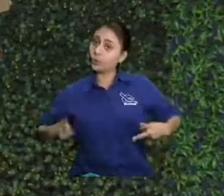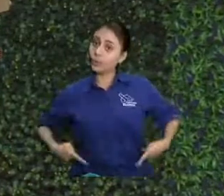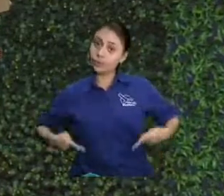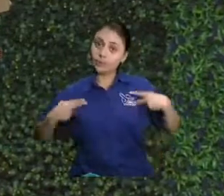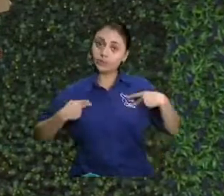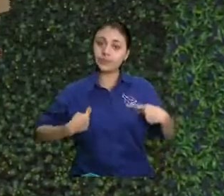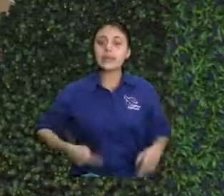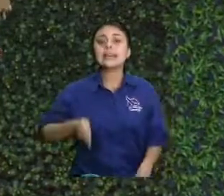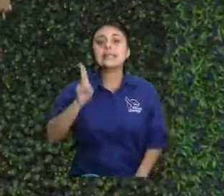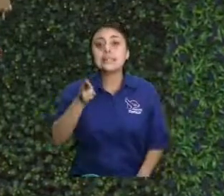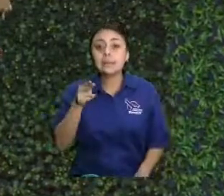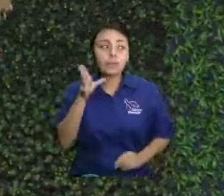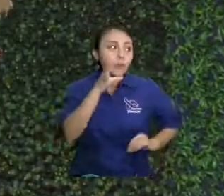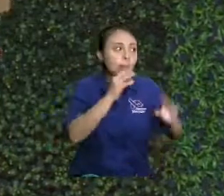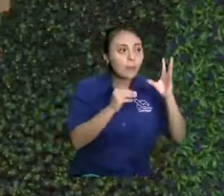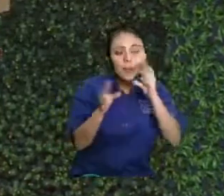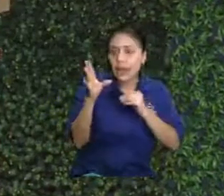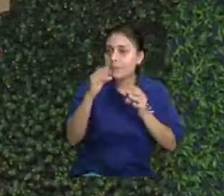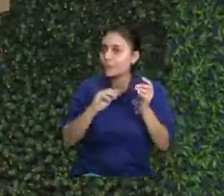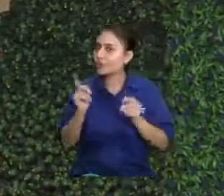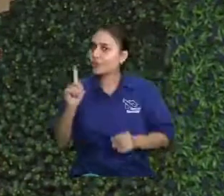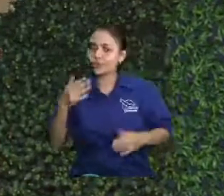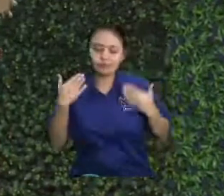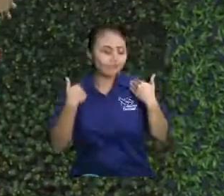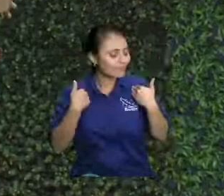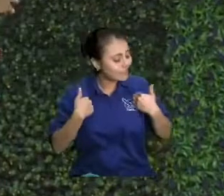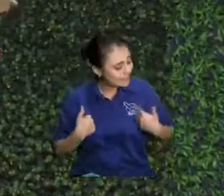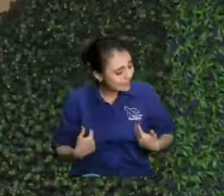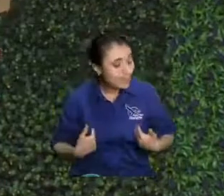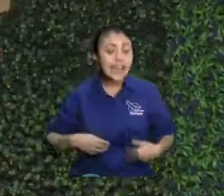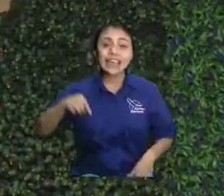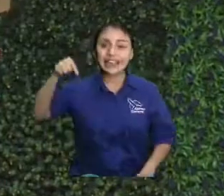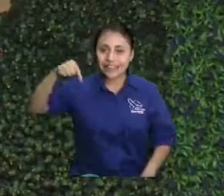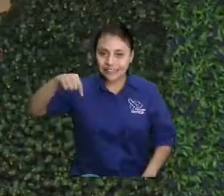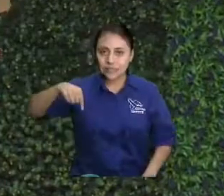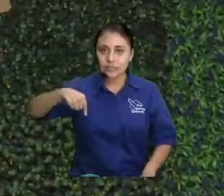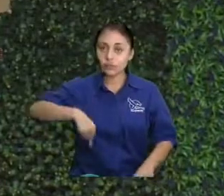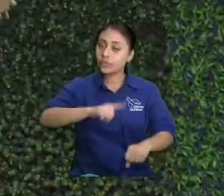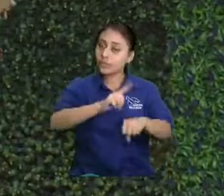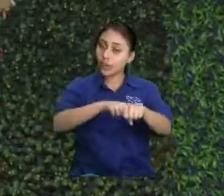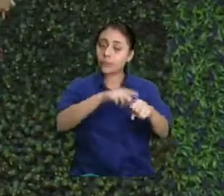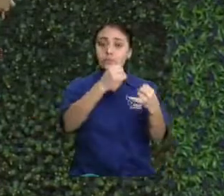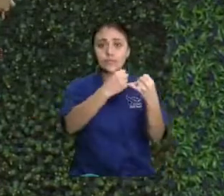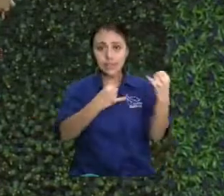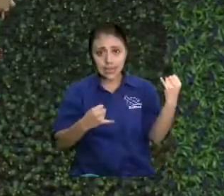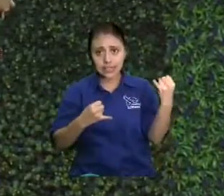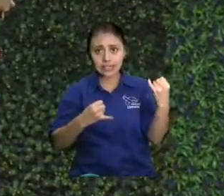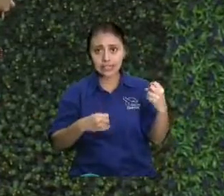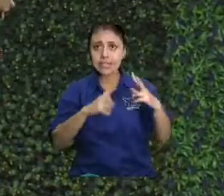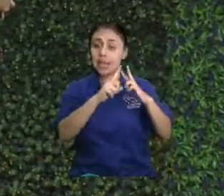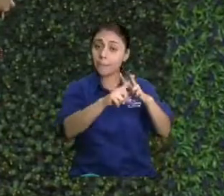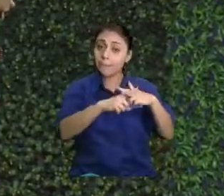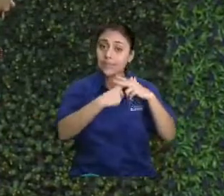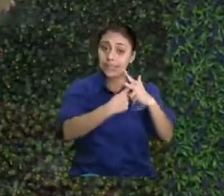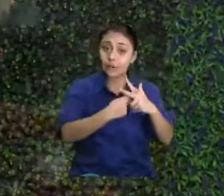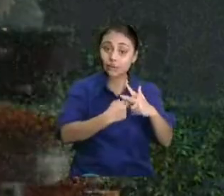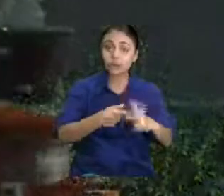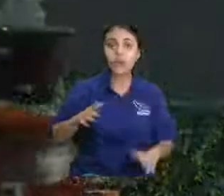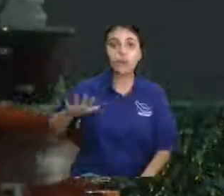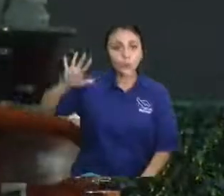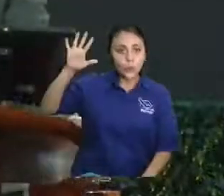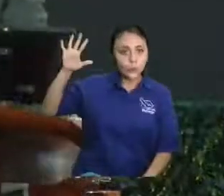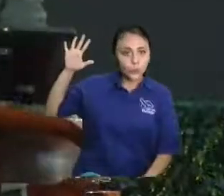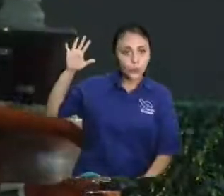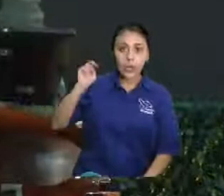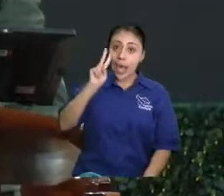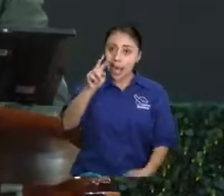Lo hemos dicho muchas veces y no me voy a cansar de repetirlo. Los últimos tiempos empezaron hace 2000 años con